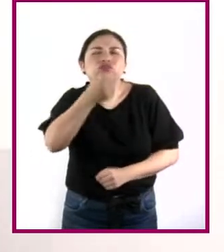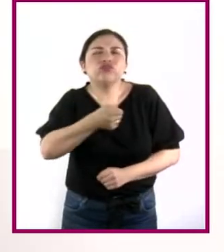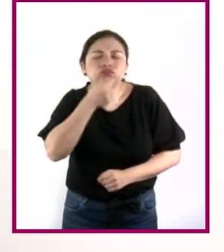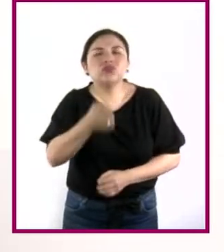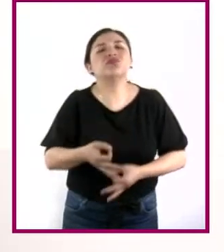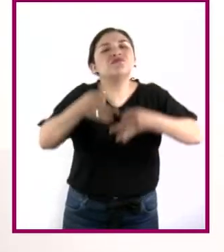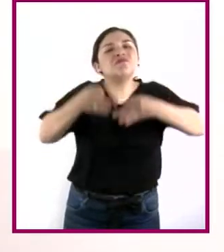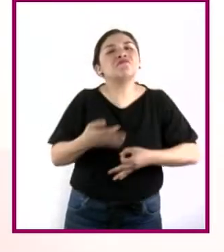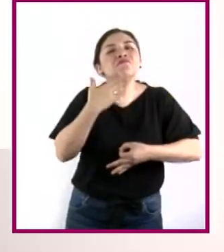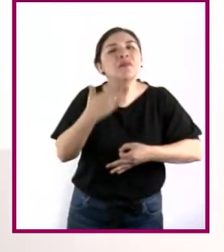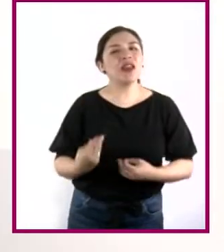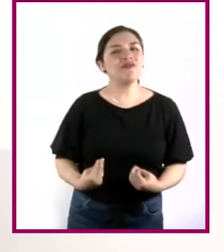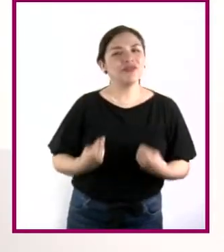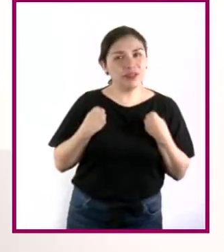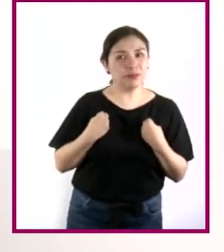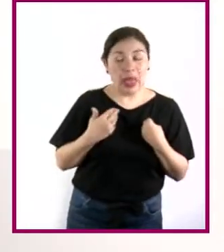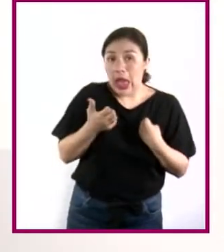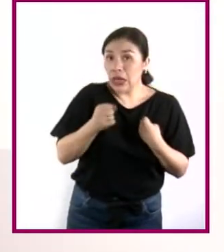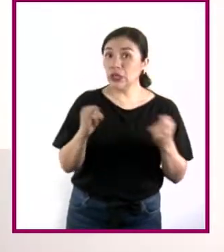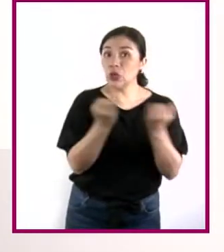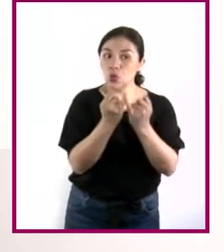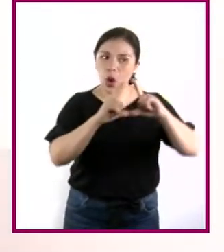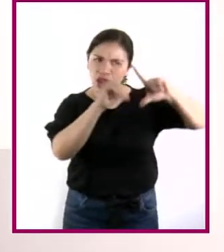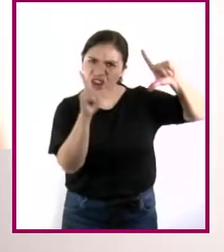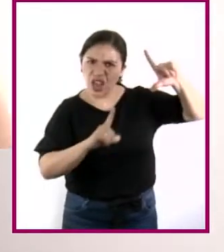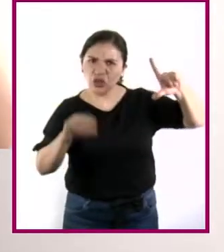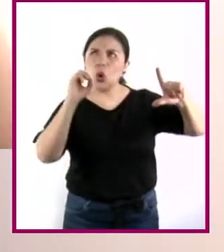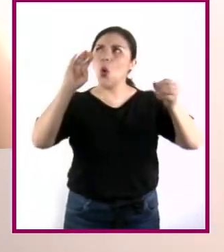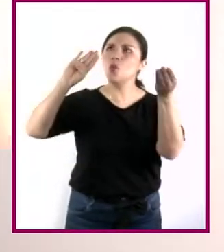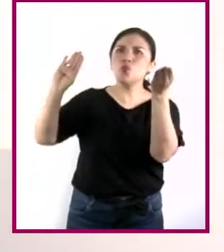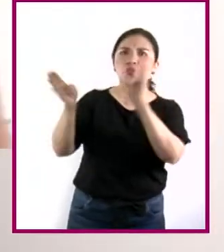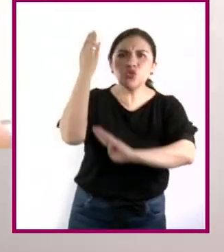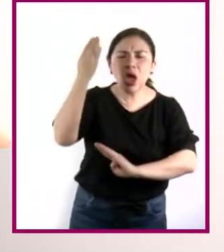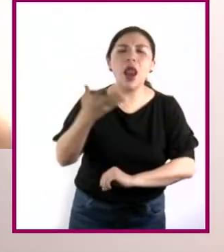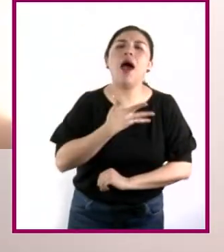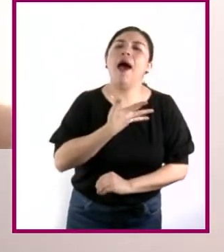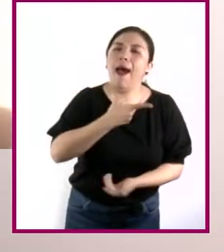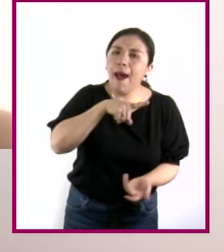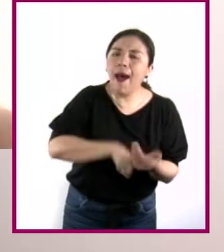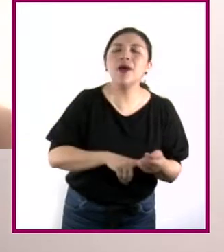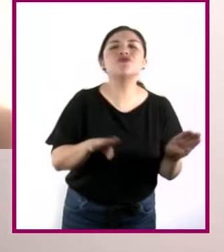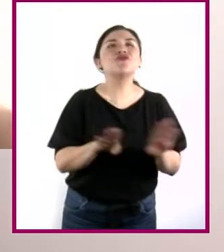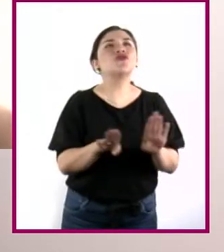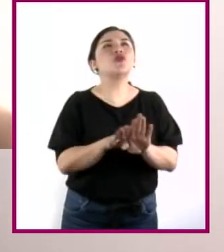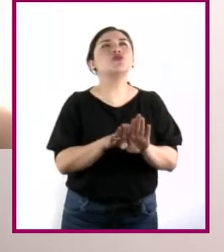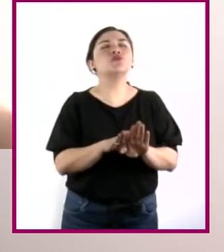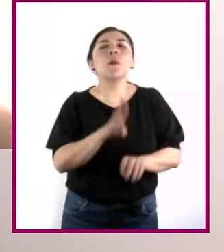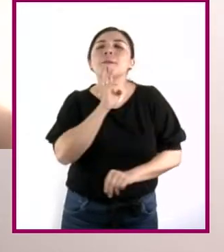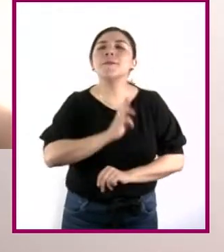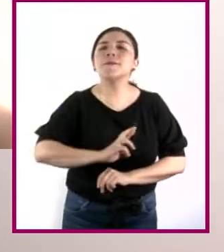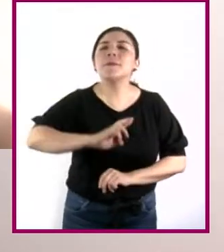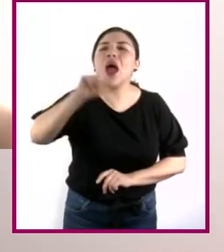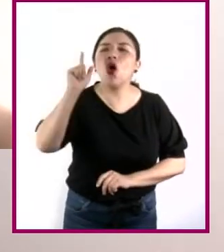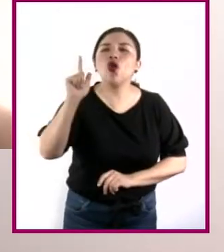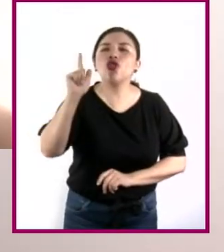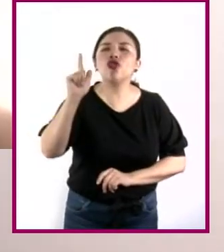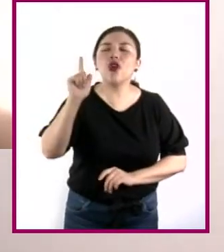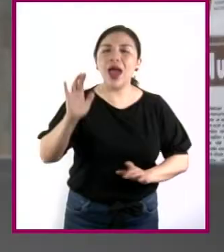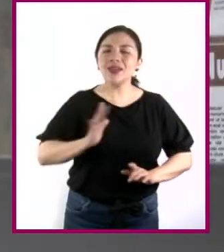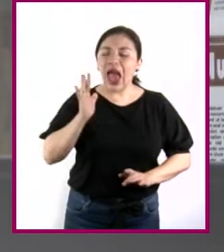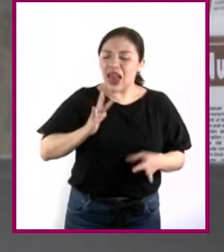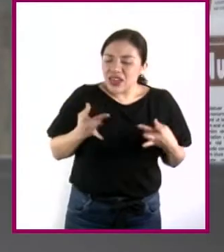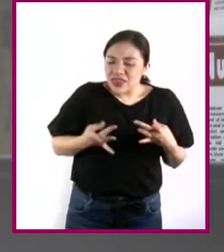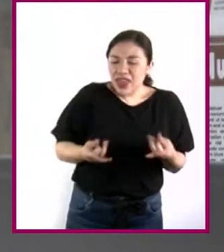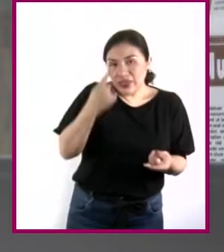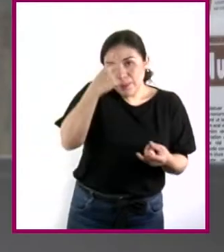que a escala mundial, a escala nacional, pues tengamos una mejor calidad de